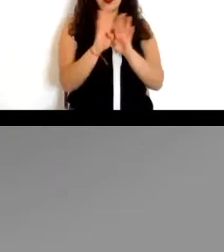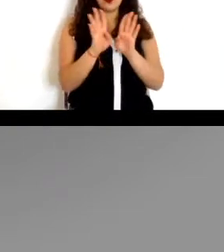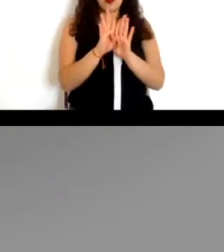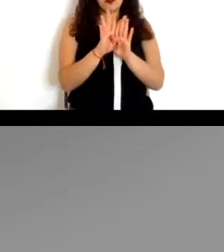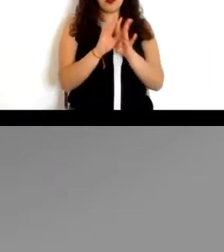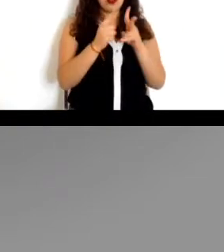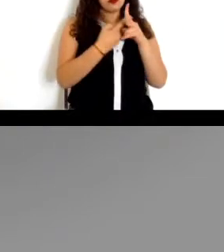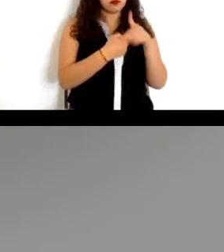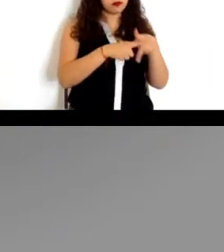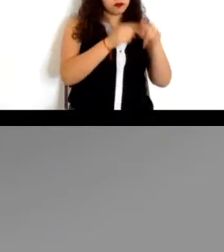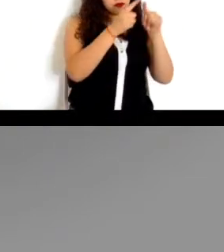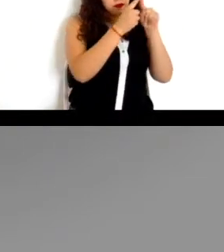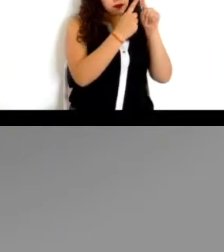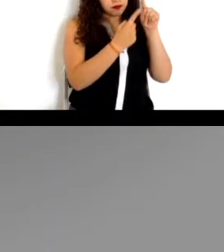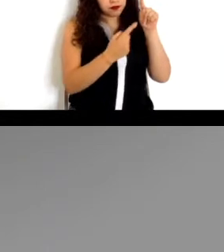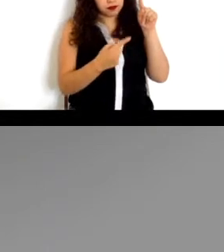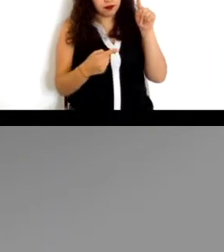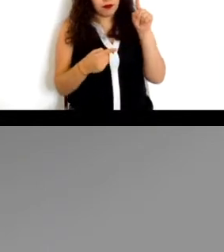ese círculo